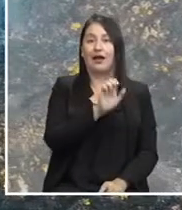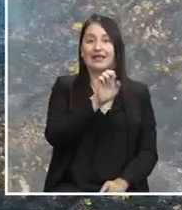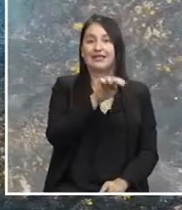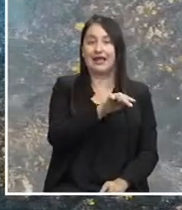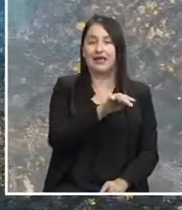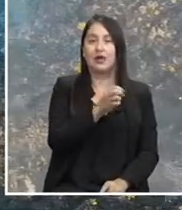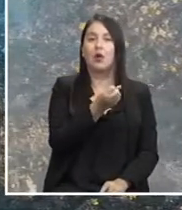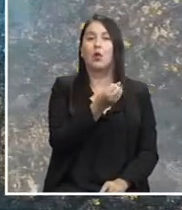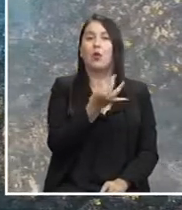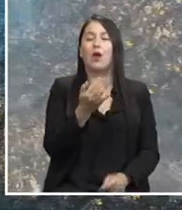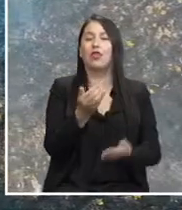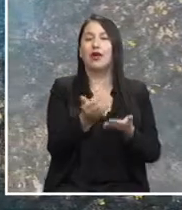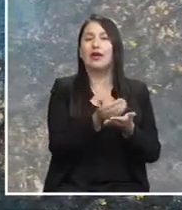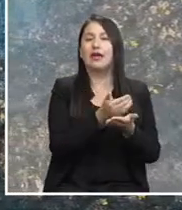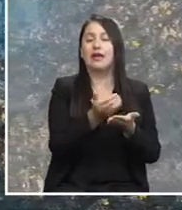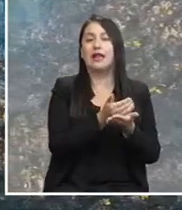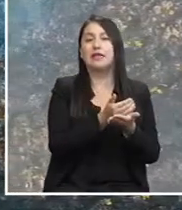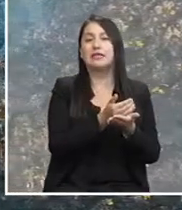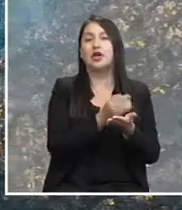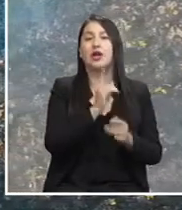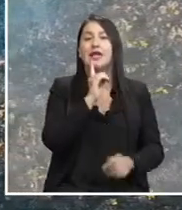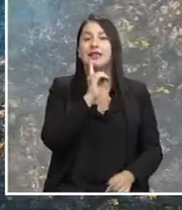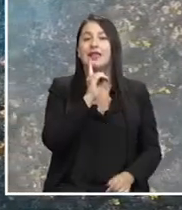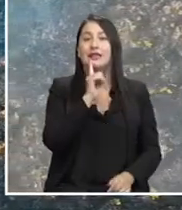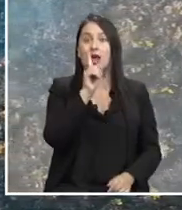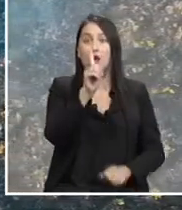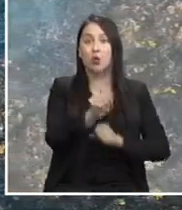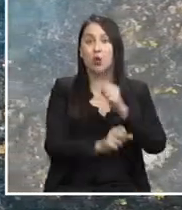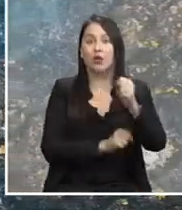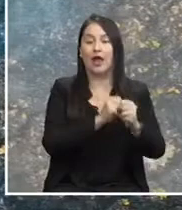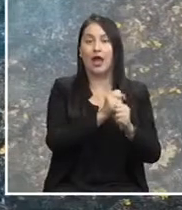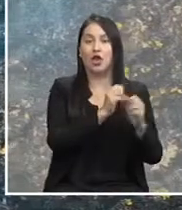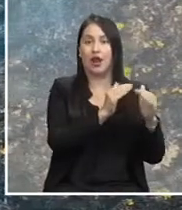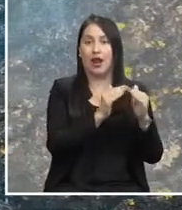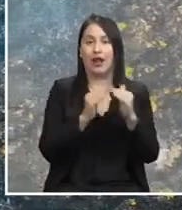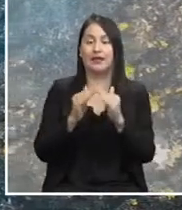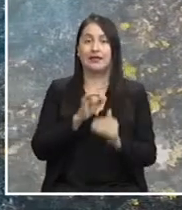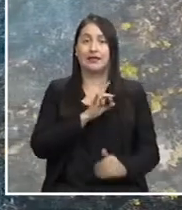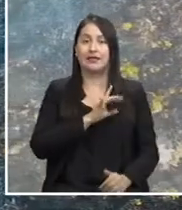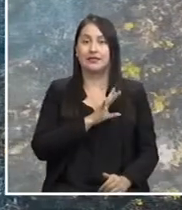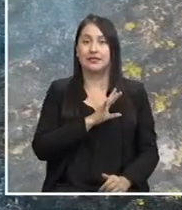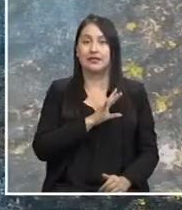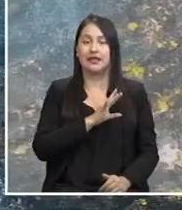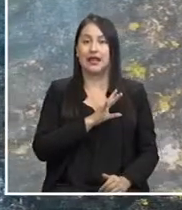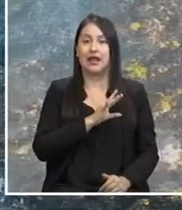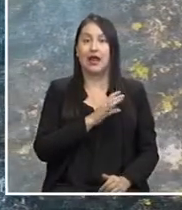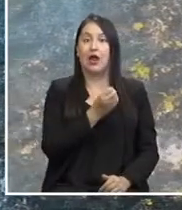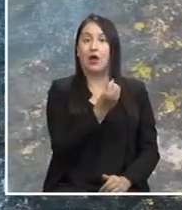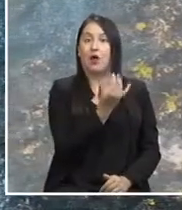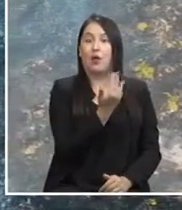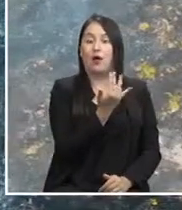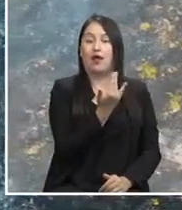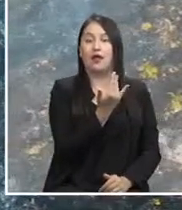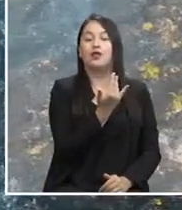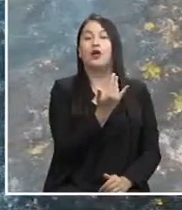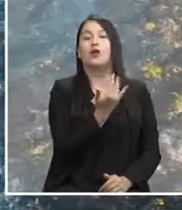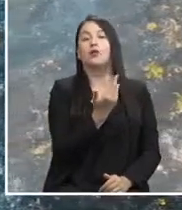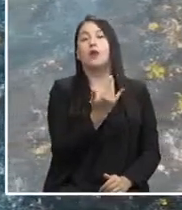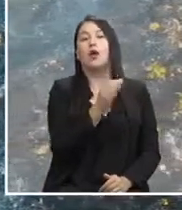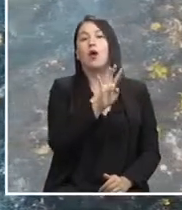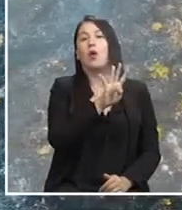¿cuánto ingreso perciben en un año todos los hogares de Chile? La cifra que me va a entregar va a ser igual a 40% del ingreso